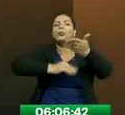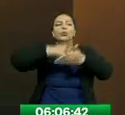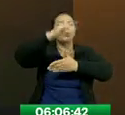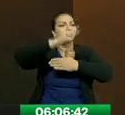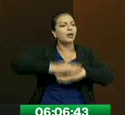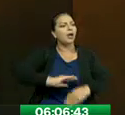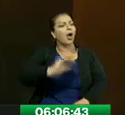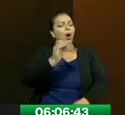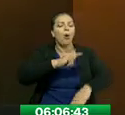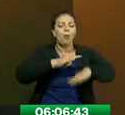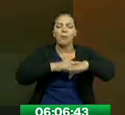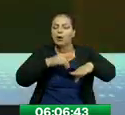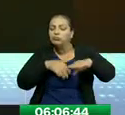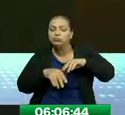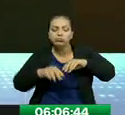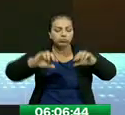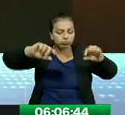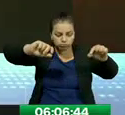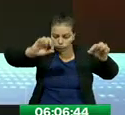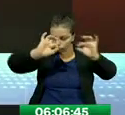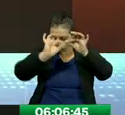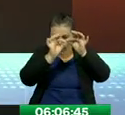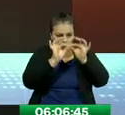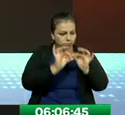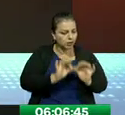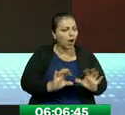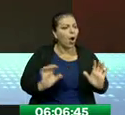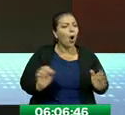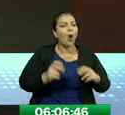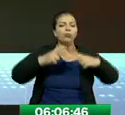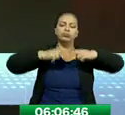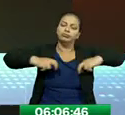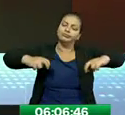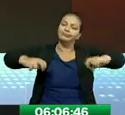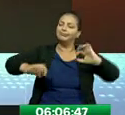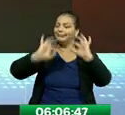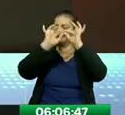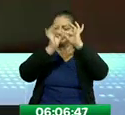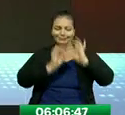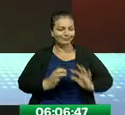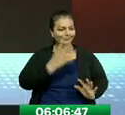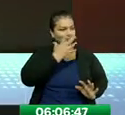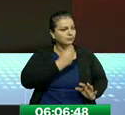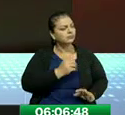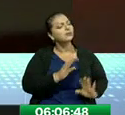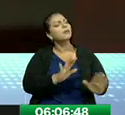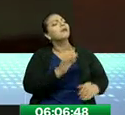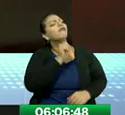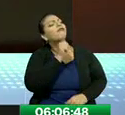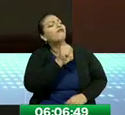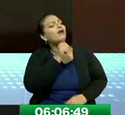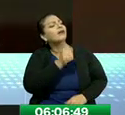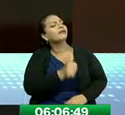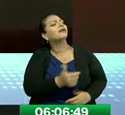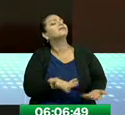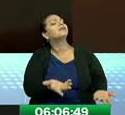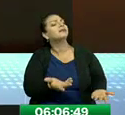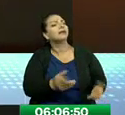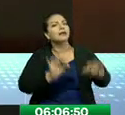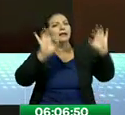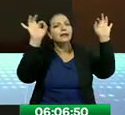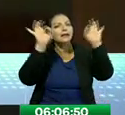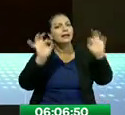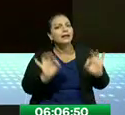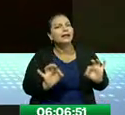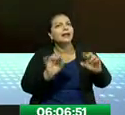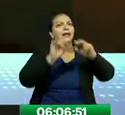eléctrico, chuta, hermano. Y eso no solamente te pasa a ti, mi querido José Luis. Ajá. Nos pasa a todos, a mí también me pasa, la gente, y si la cultura del ecuatoriano no